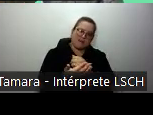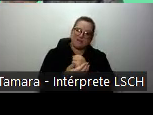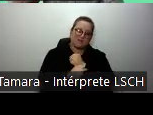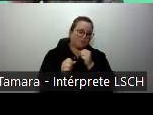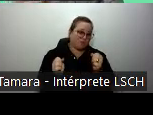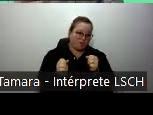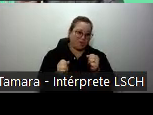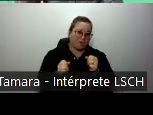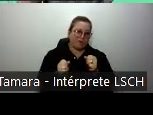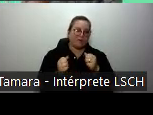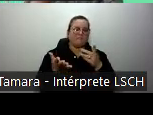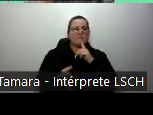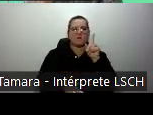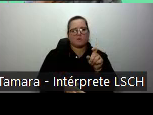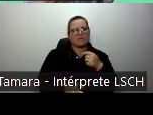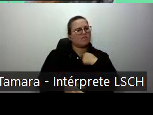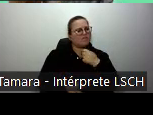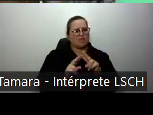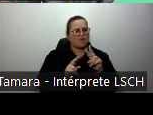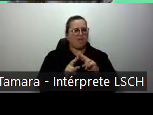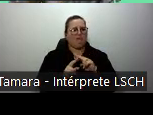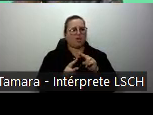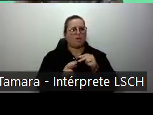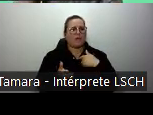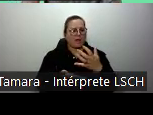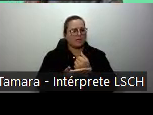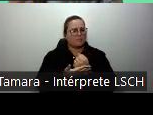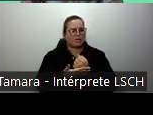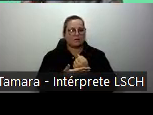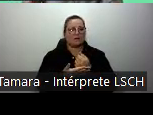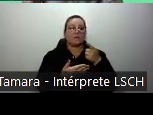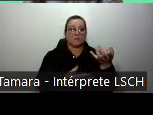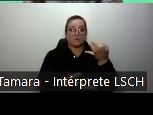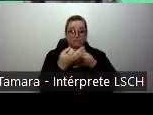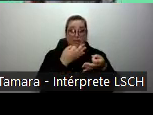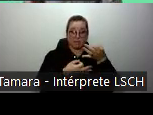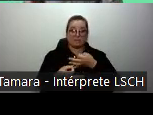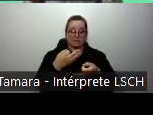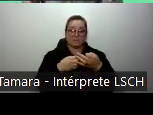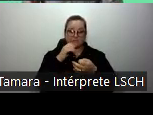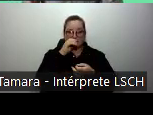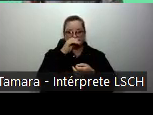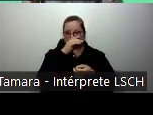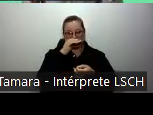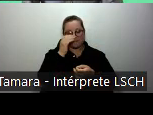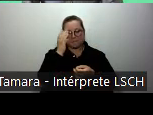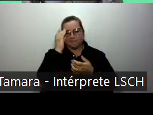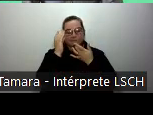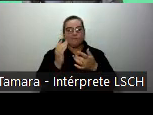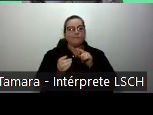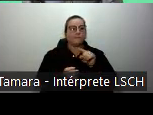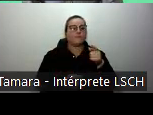metas pregúntales Qué tengo que hacer para lograrlo y les van a dar feedback ya porque quieren que les vaya bien